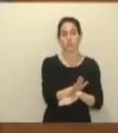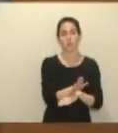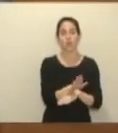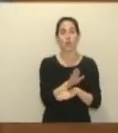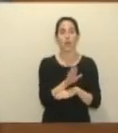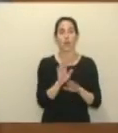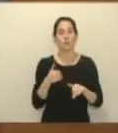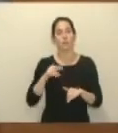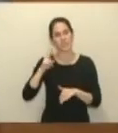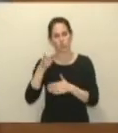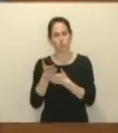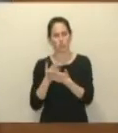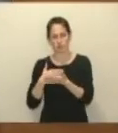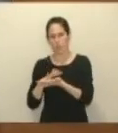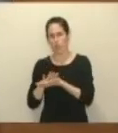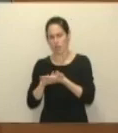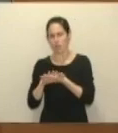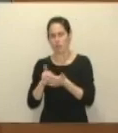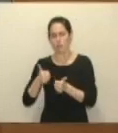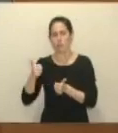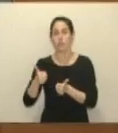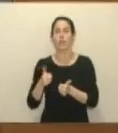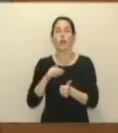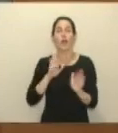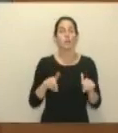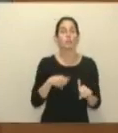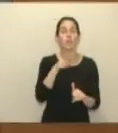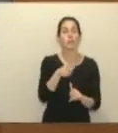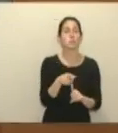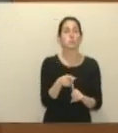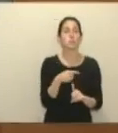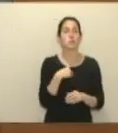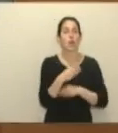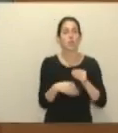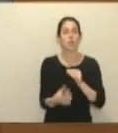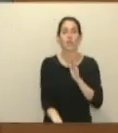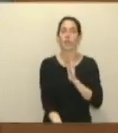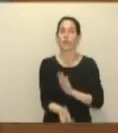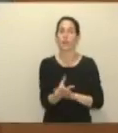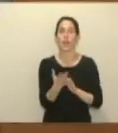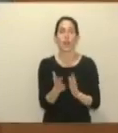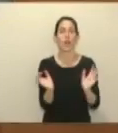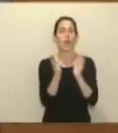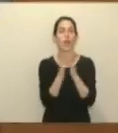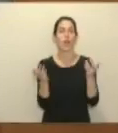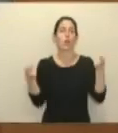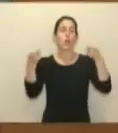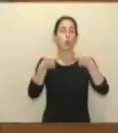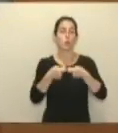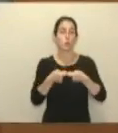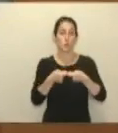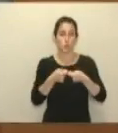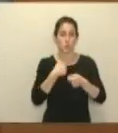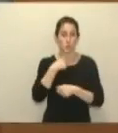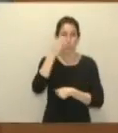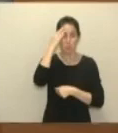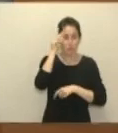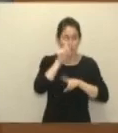optado por la creación de un consorcio que, sinceramente, nosotros creemos que no va a resolver estos problemas, que probablemente